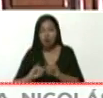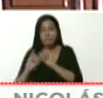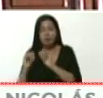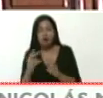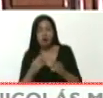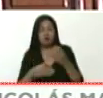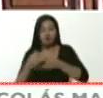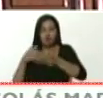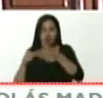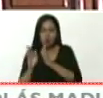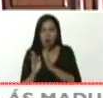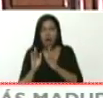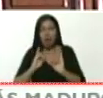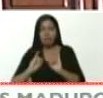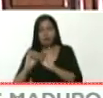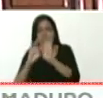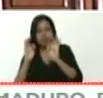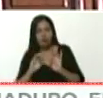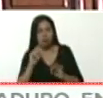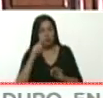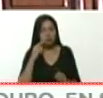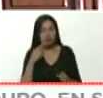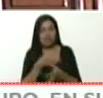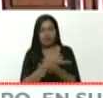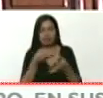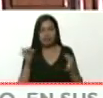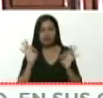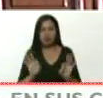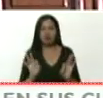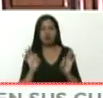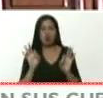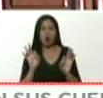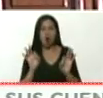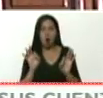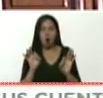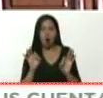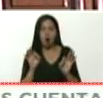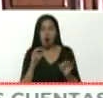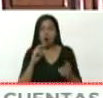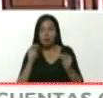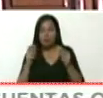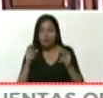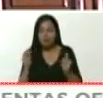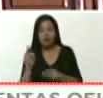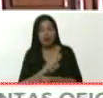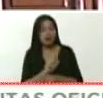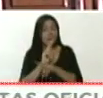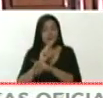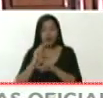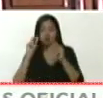de un modelo empresarial exitoso, productivo, ágil, capaz.